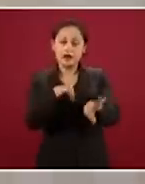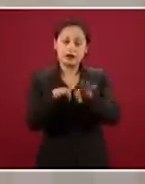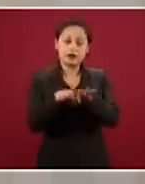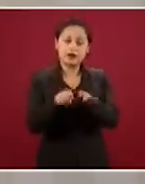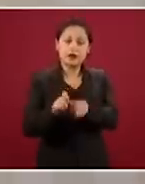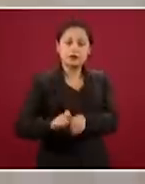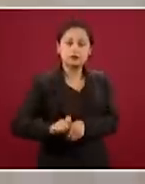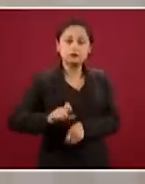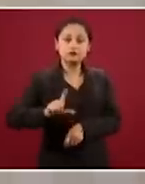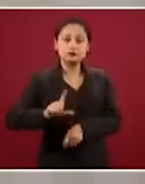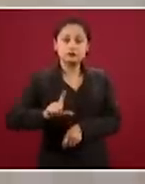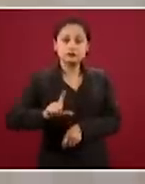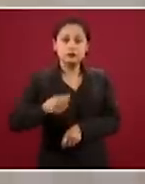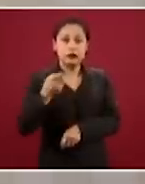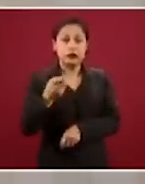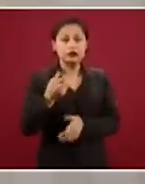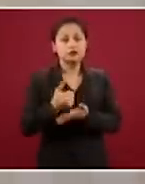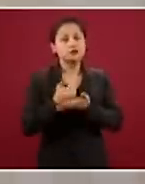garantizar más ingresos.